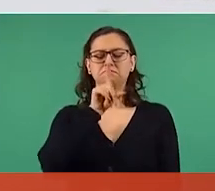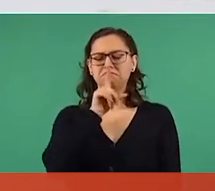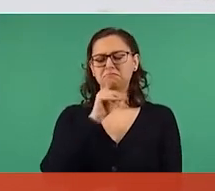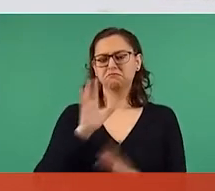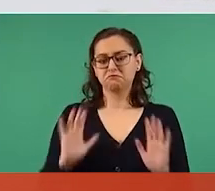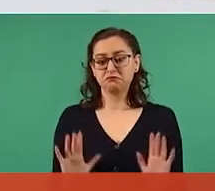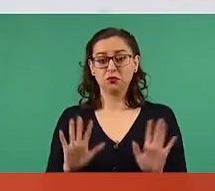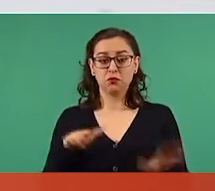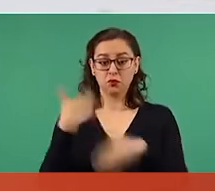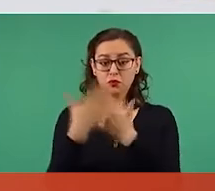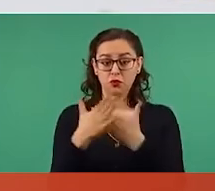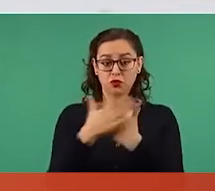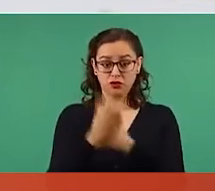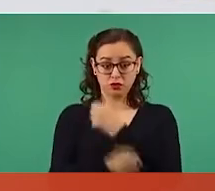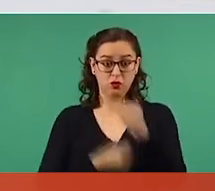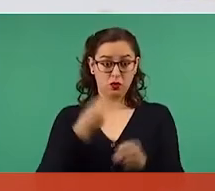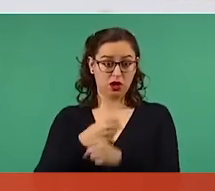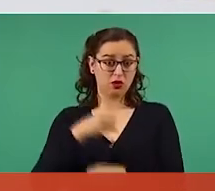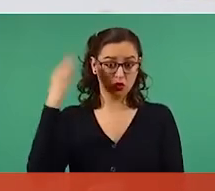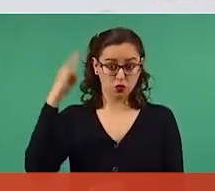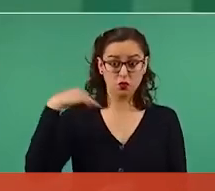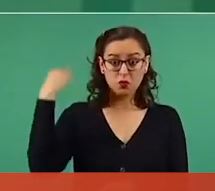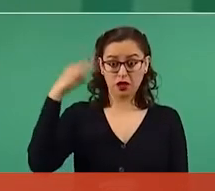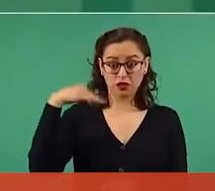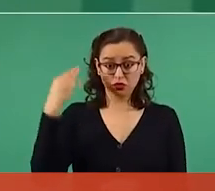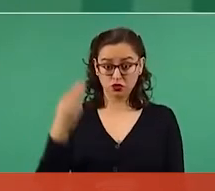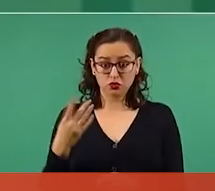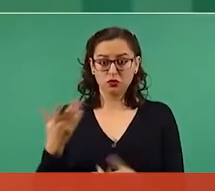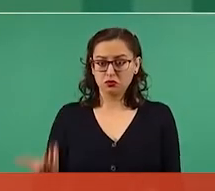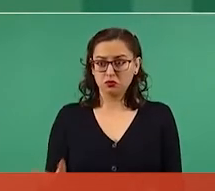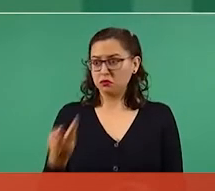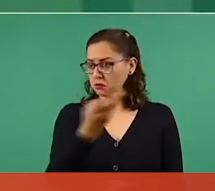mandato en marzo